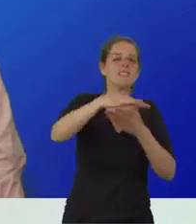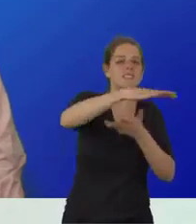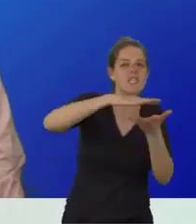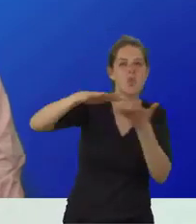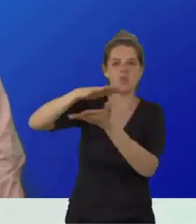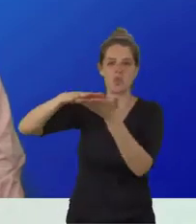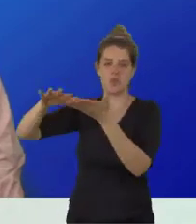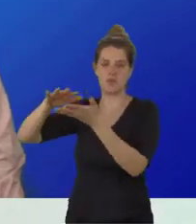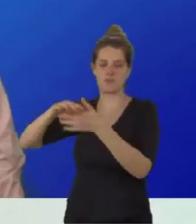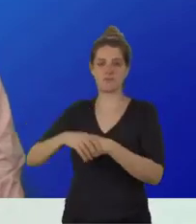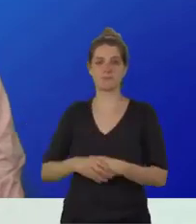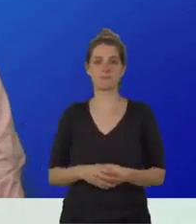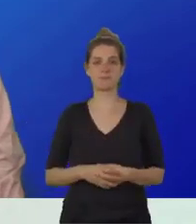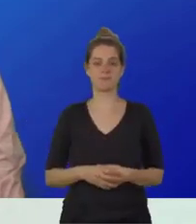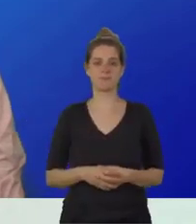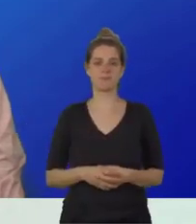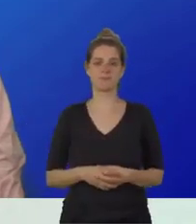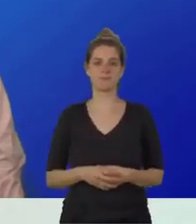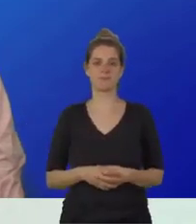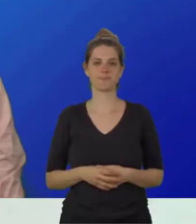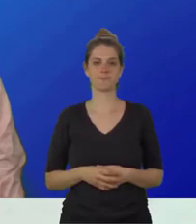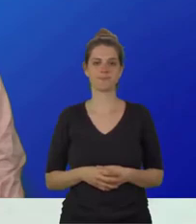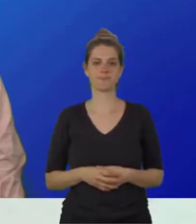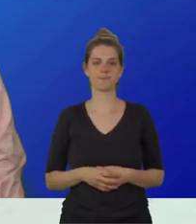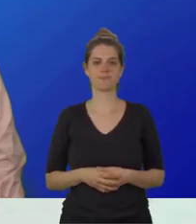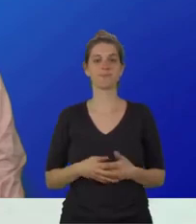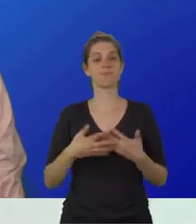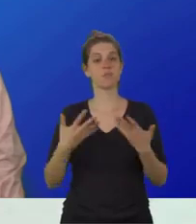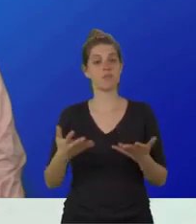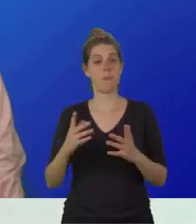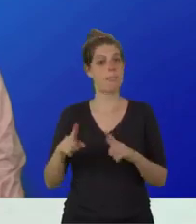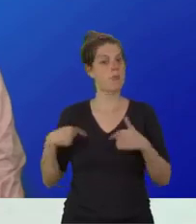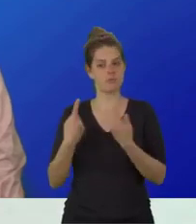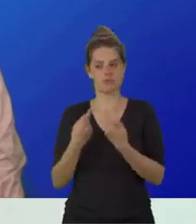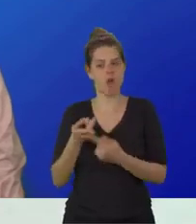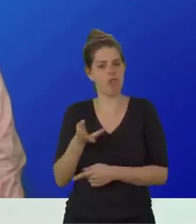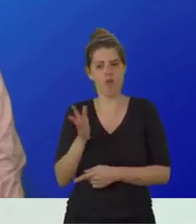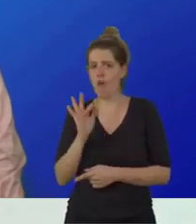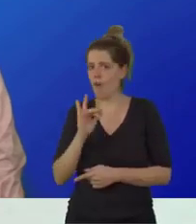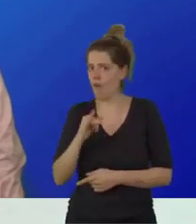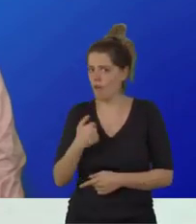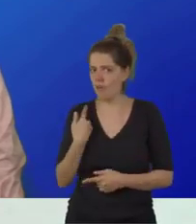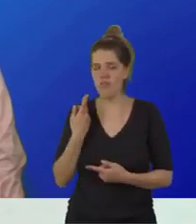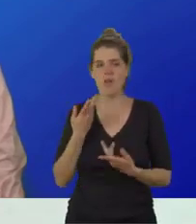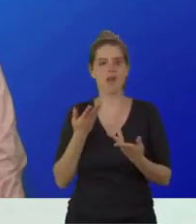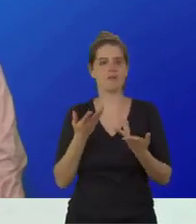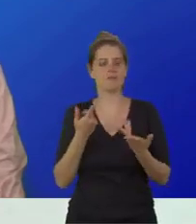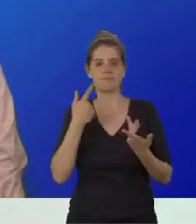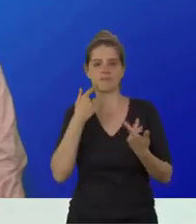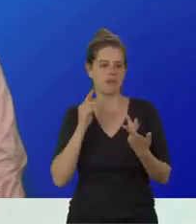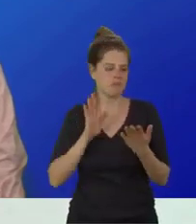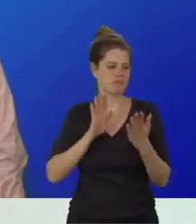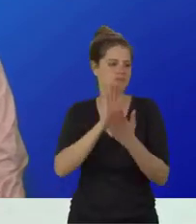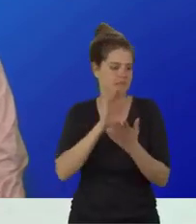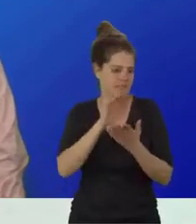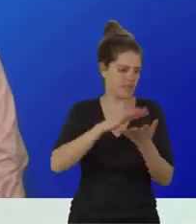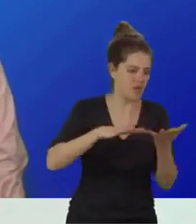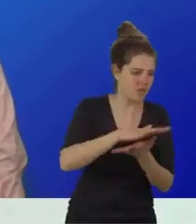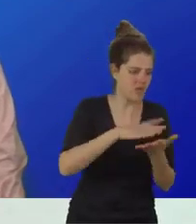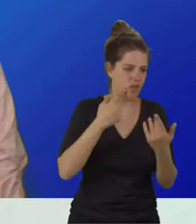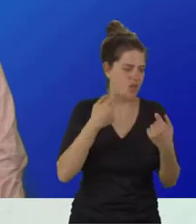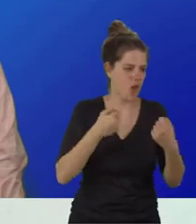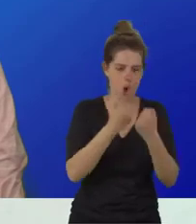posibles para dar acceso a todos. Pero eso no fue así, porque todos los días nos encontramos con situaciones que no